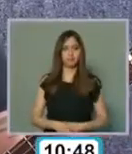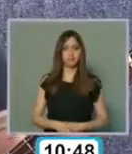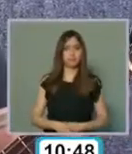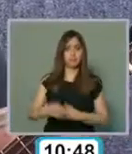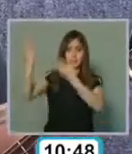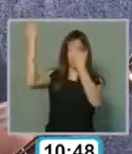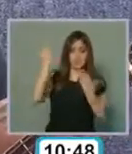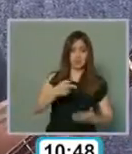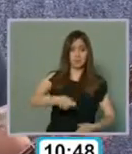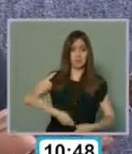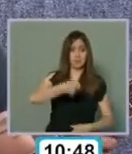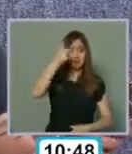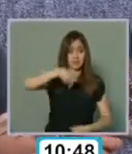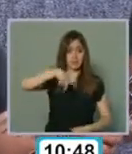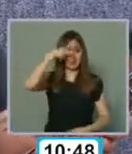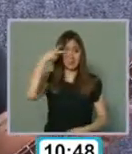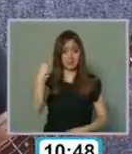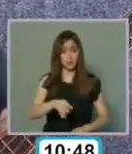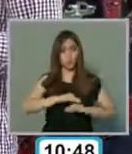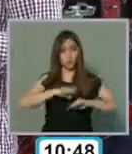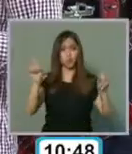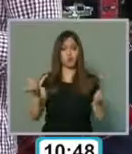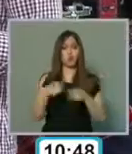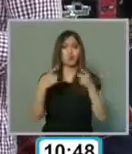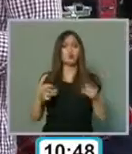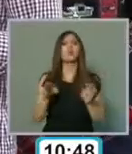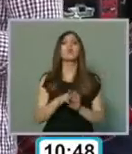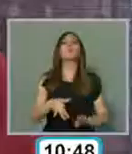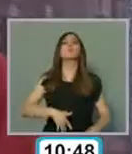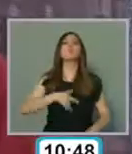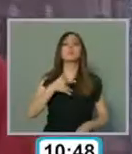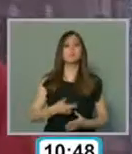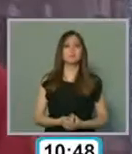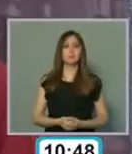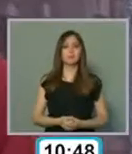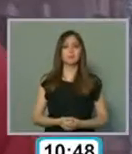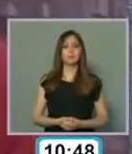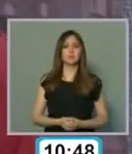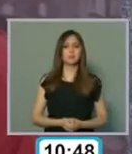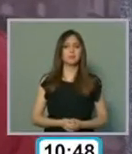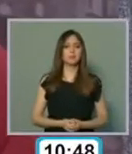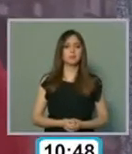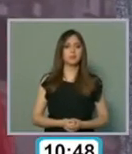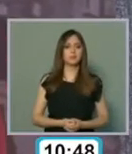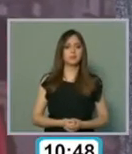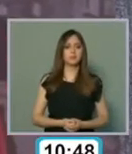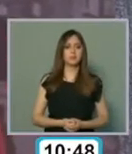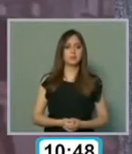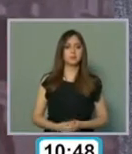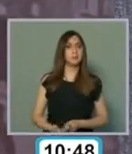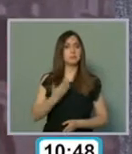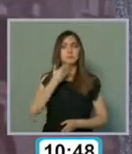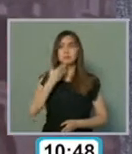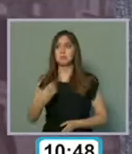por primera vez presentando su música. Primera vez. ¿Cómo los ha tratado México? Muy bien nos han recibido, pero de maravilla. Nos han